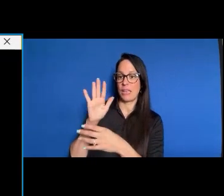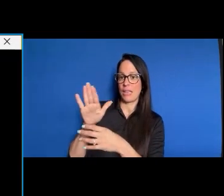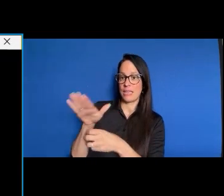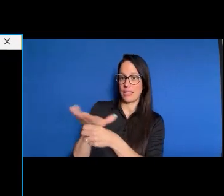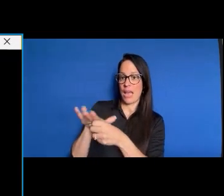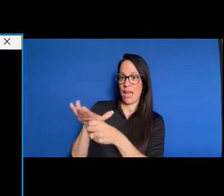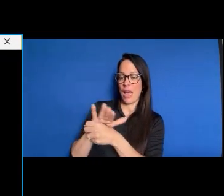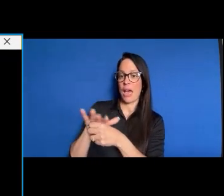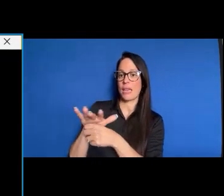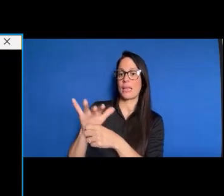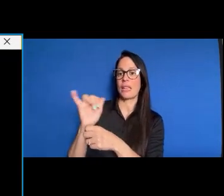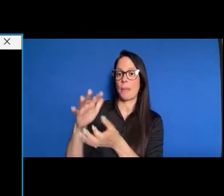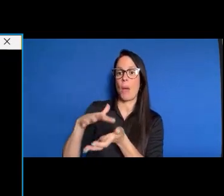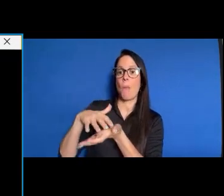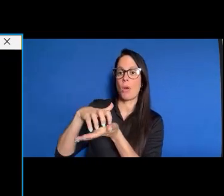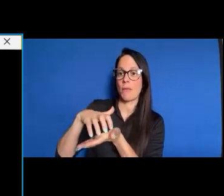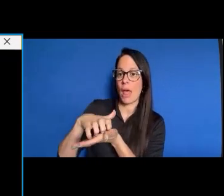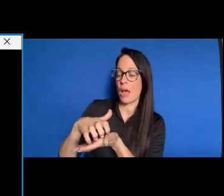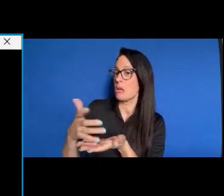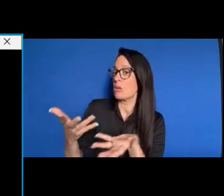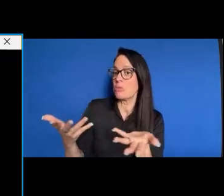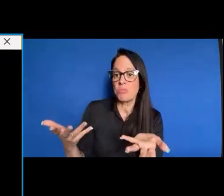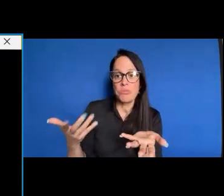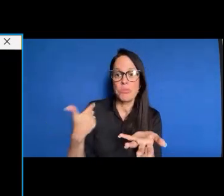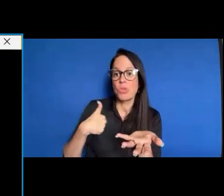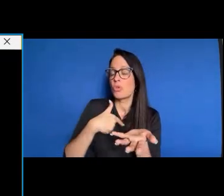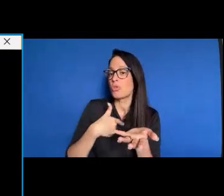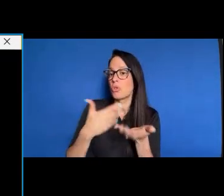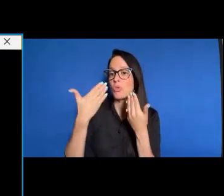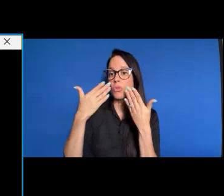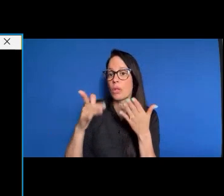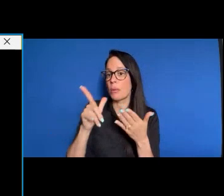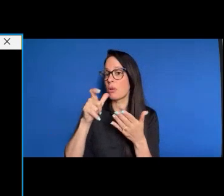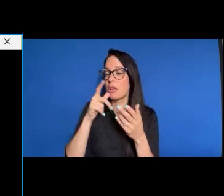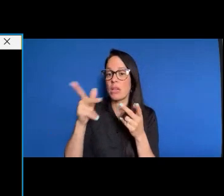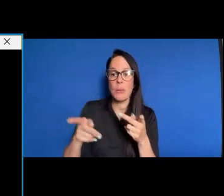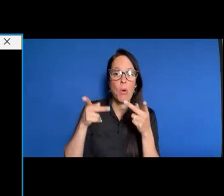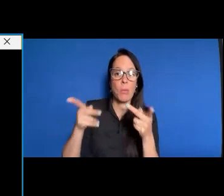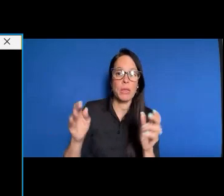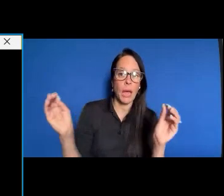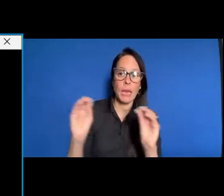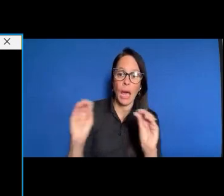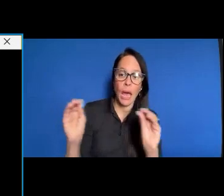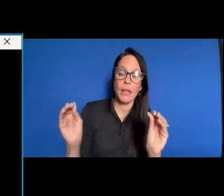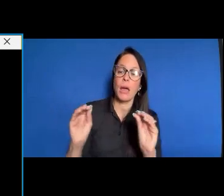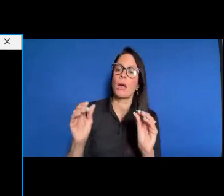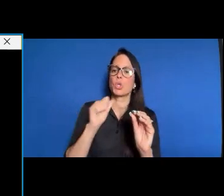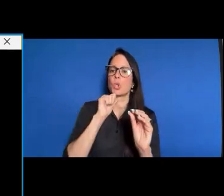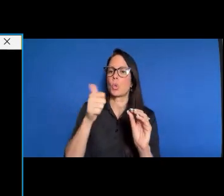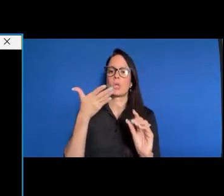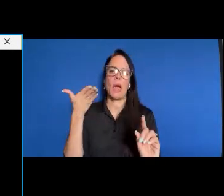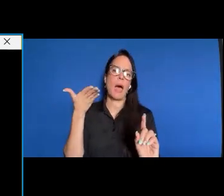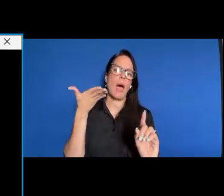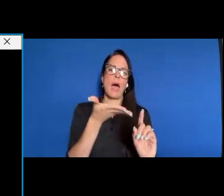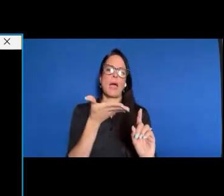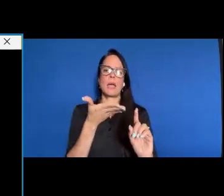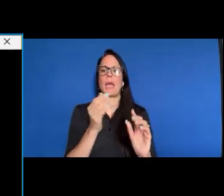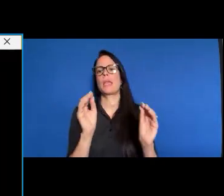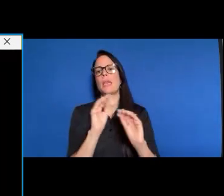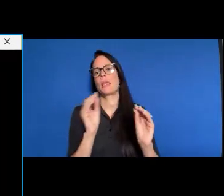vulnerabilidad. No tenemos ningún tipo de entidad o propuesta proveniente de Aguadilla y no está presente en ninguno de los municipios de impacto de las